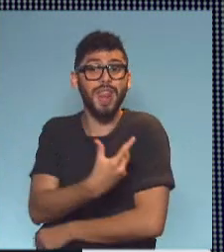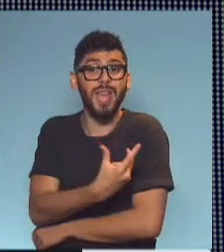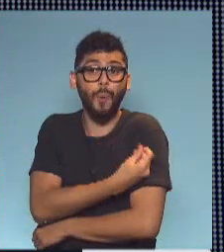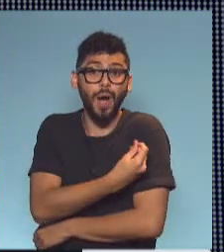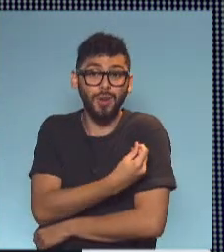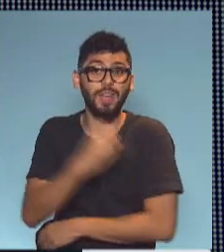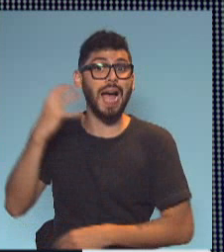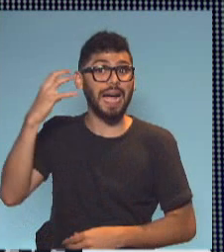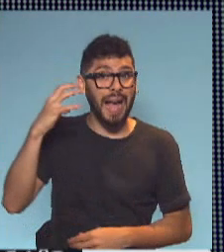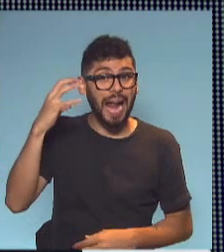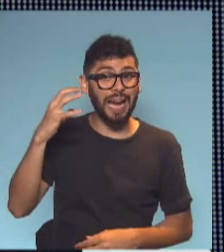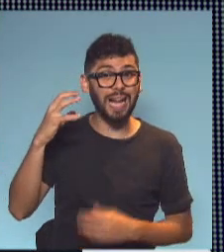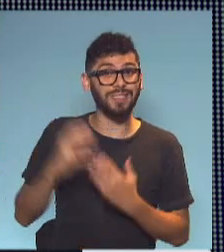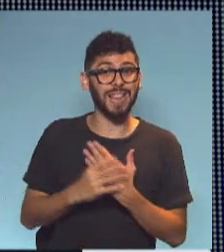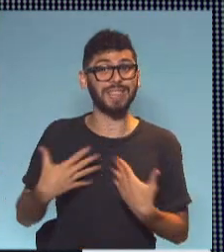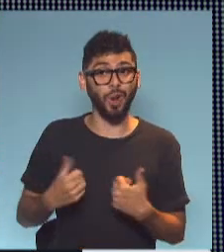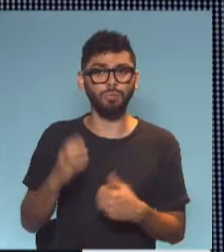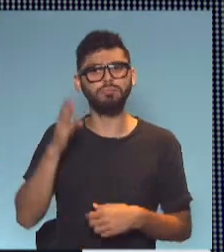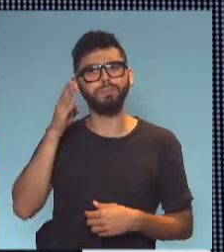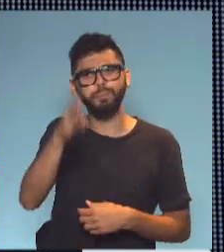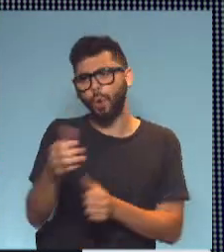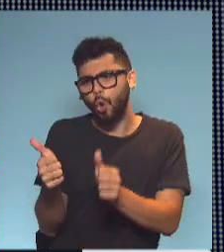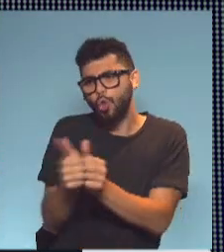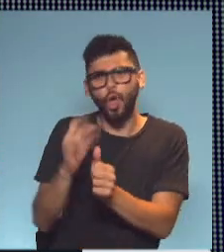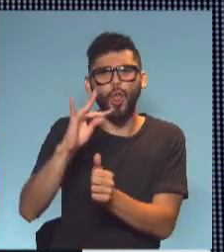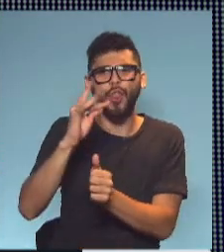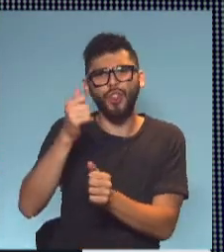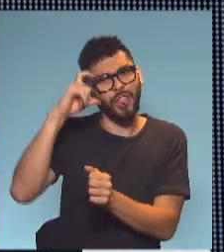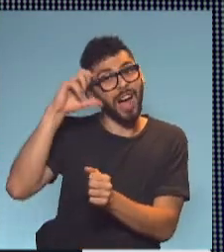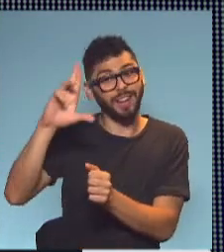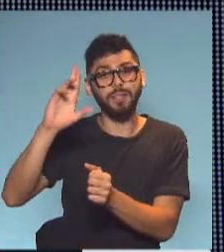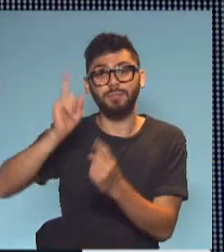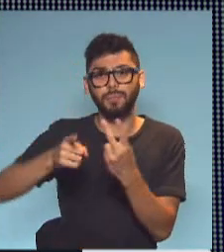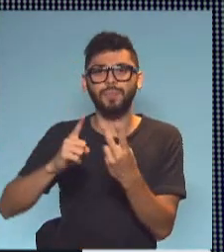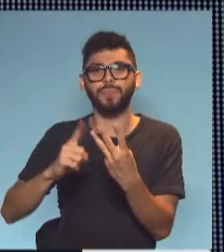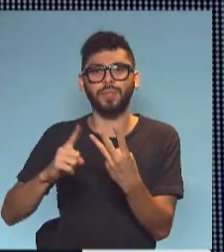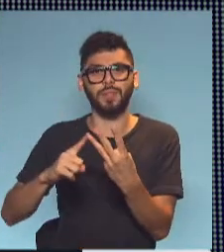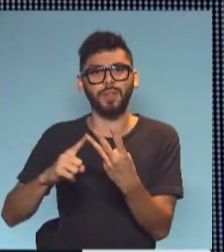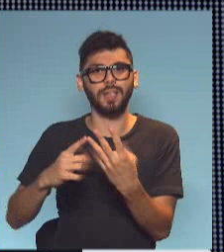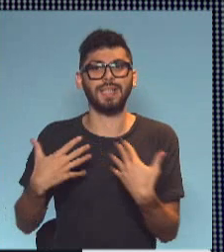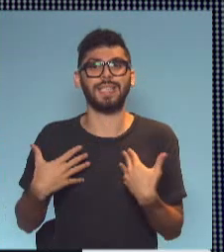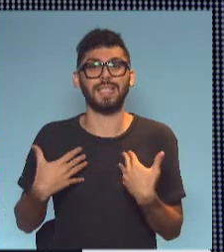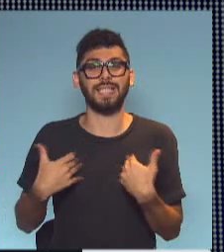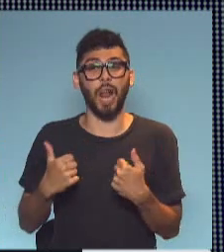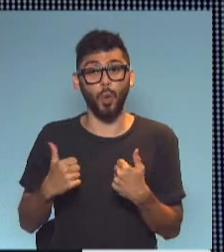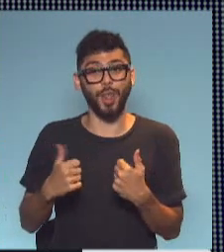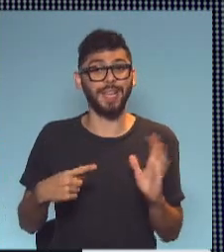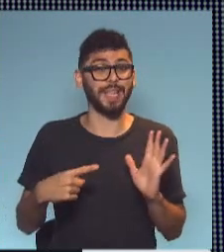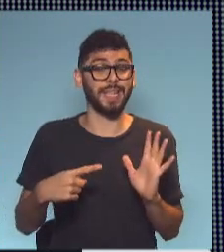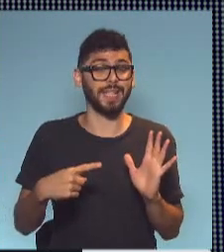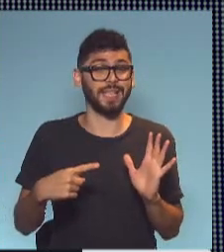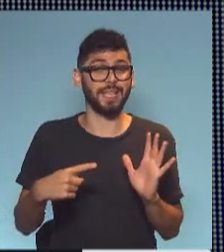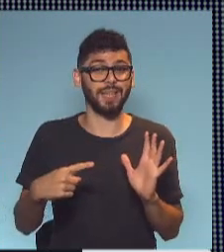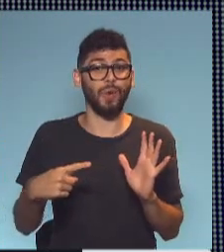de Carla Bisotti, la ministra de Salud, junto a Héctor Daer, y también estuvo el titular de la cartera de salud de la ciudad